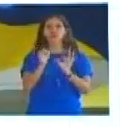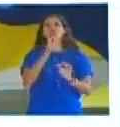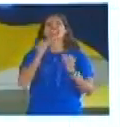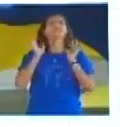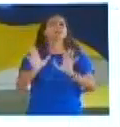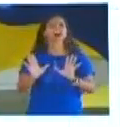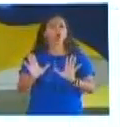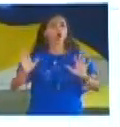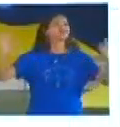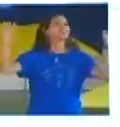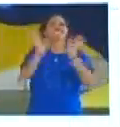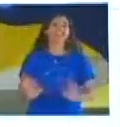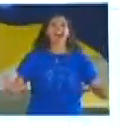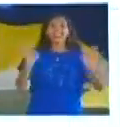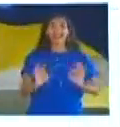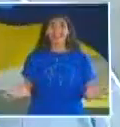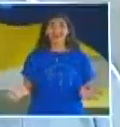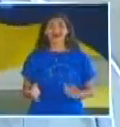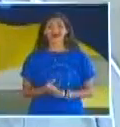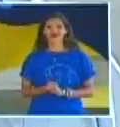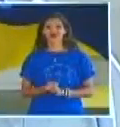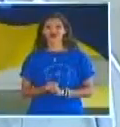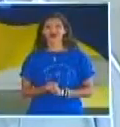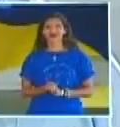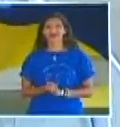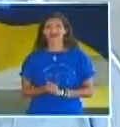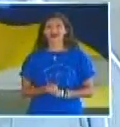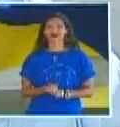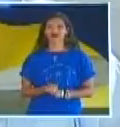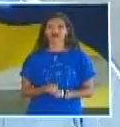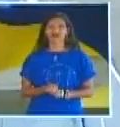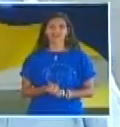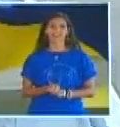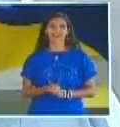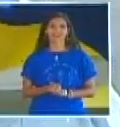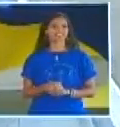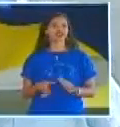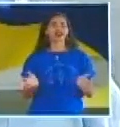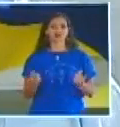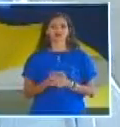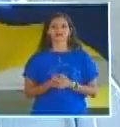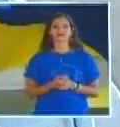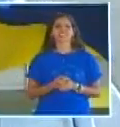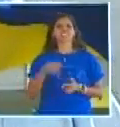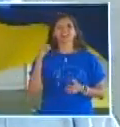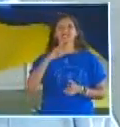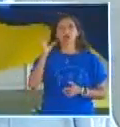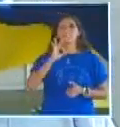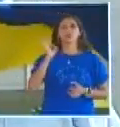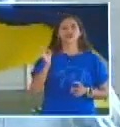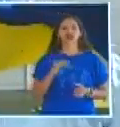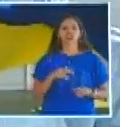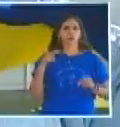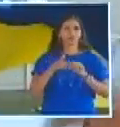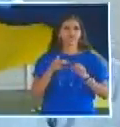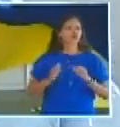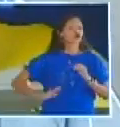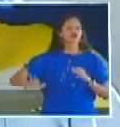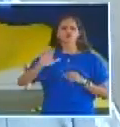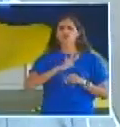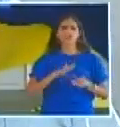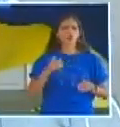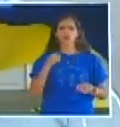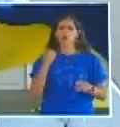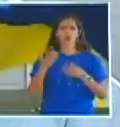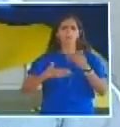paró? Nadie, absolutamente, presidente. Haga el balance. Empresas básicas de Guayana, adelante. Todo 100%. Sector petrolero, todos los procesos de